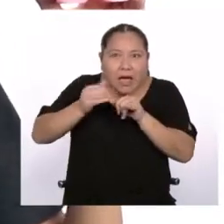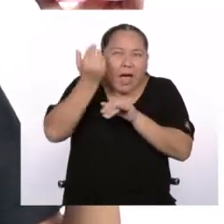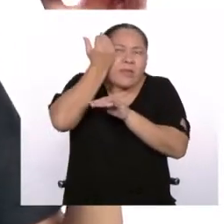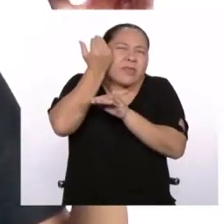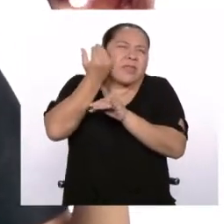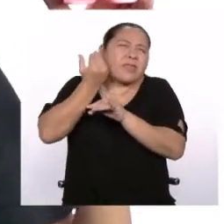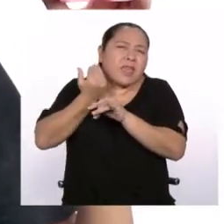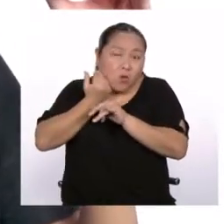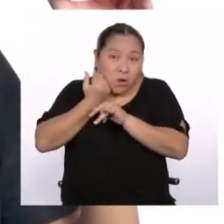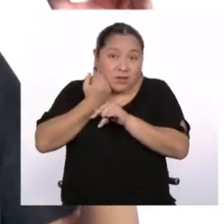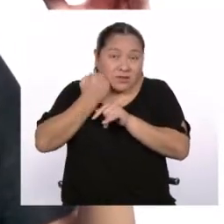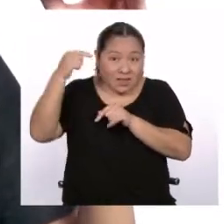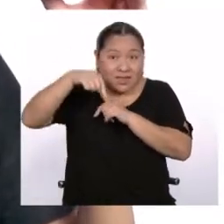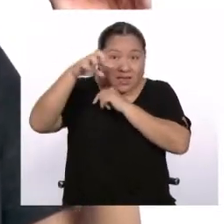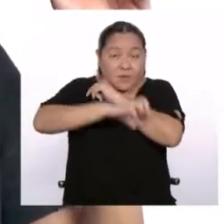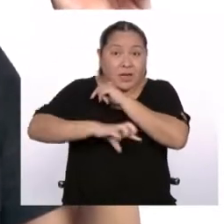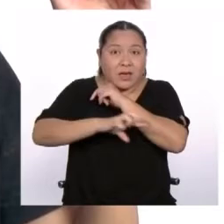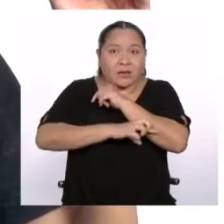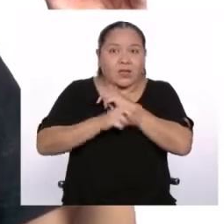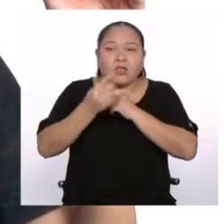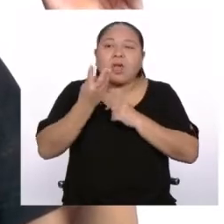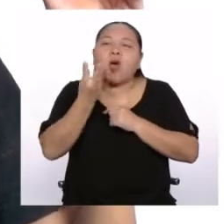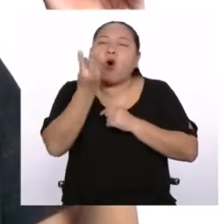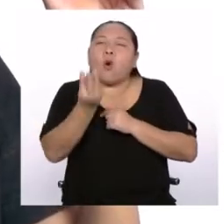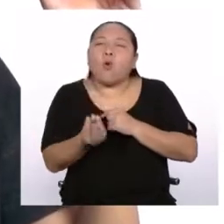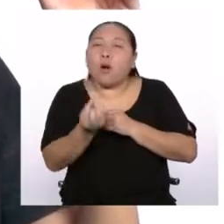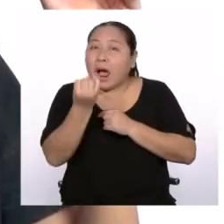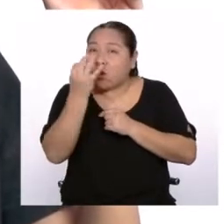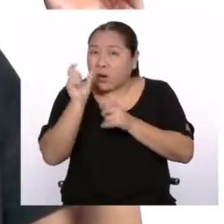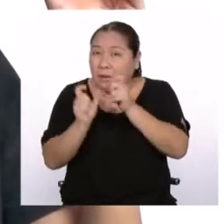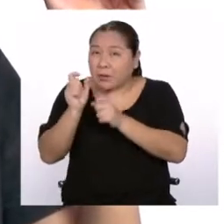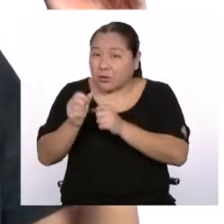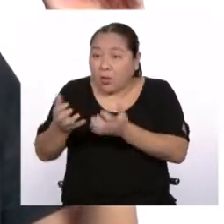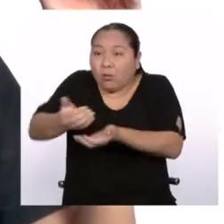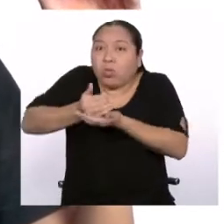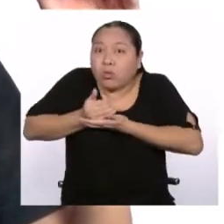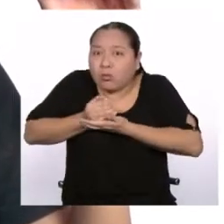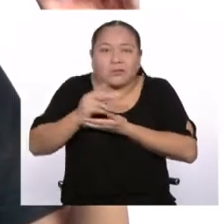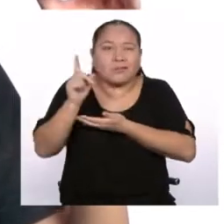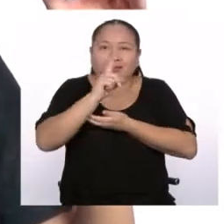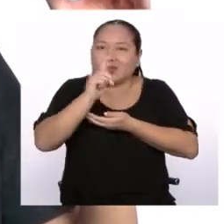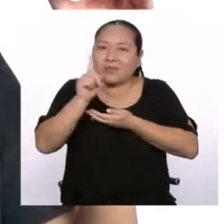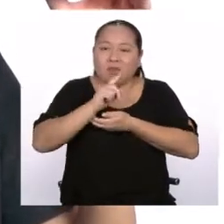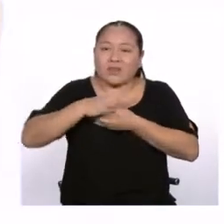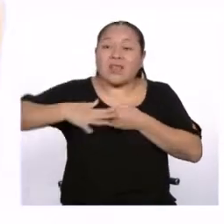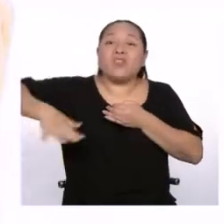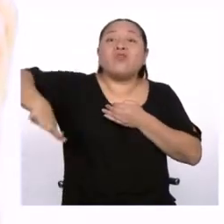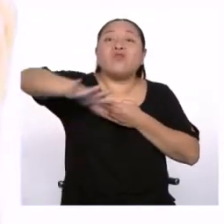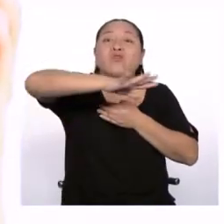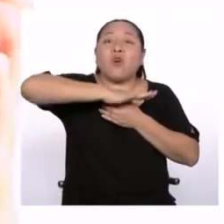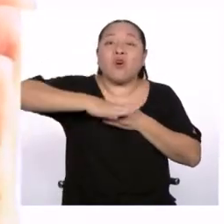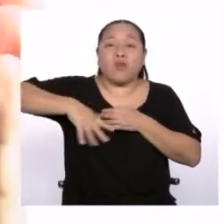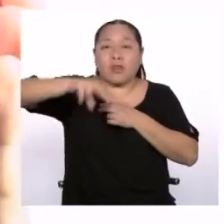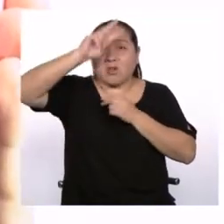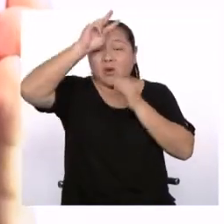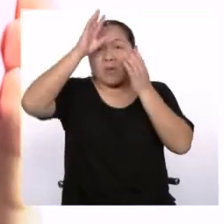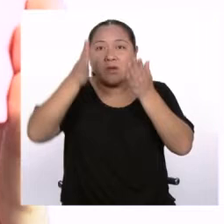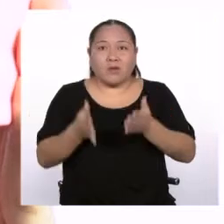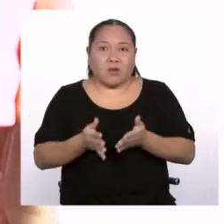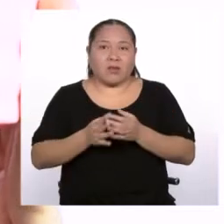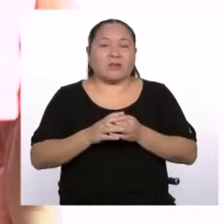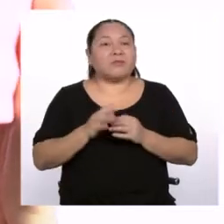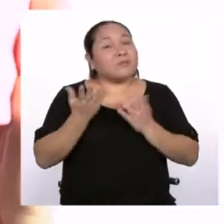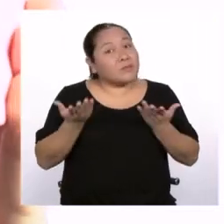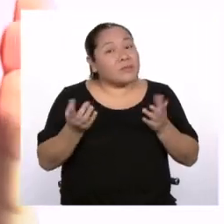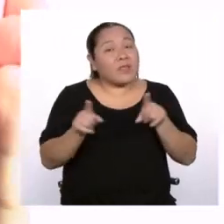sino de todos nosotros, y lucrar con ellos de esa manera es un delito. Además, las huacas